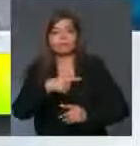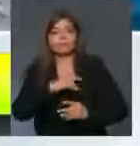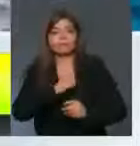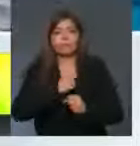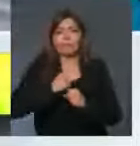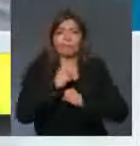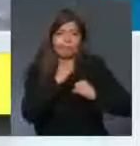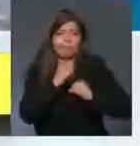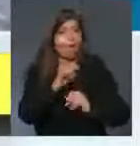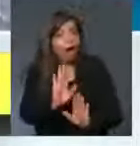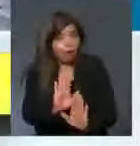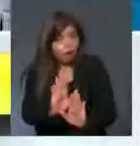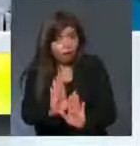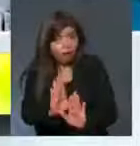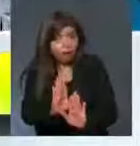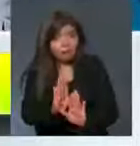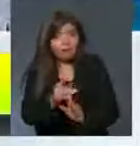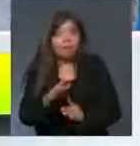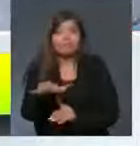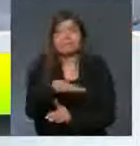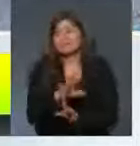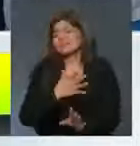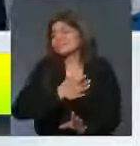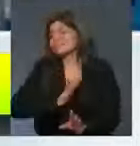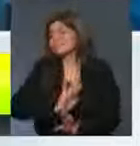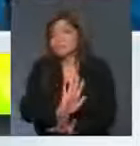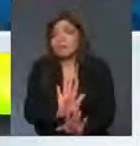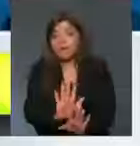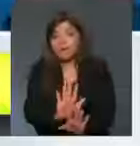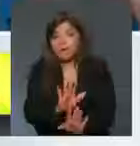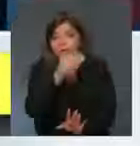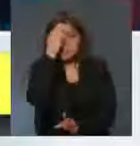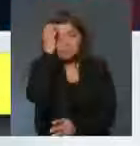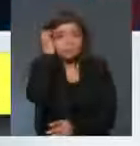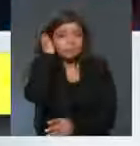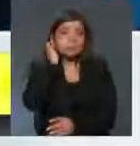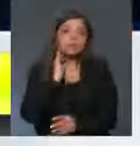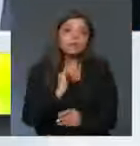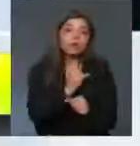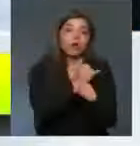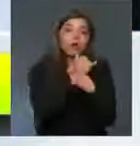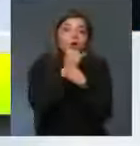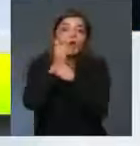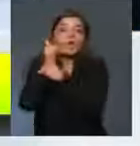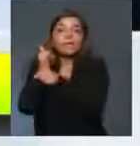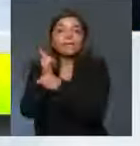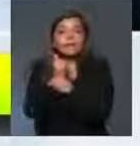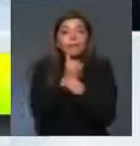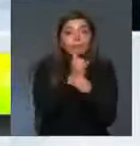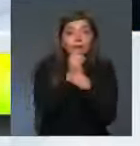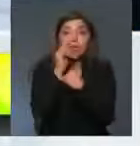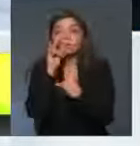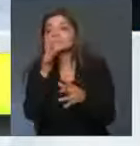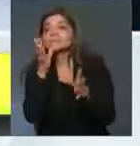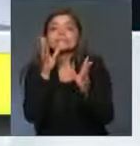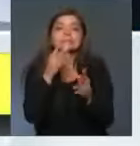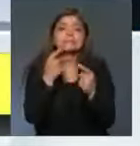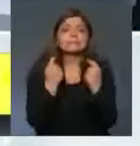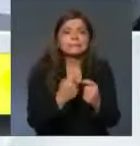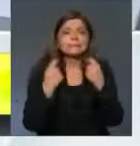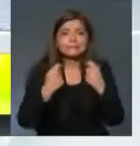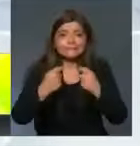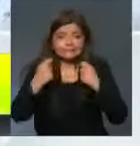empujones y situaciones que son desagradables para cualquiera. Además convengamos que son los camarógrafos los que se los que sufren más. Exactamente. Porque